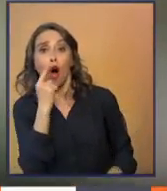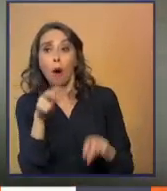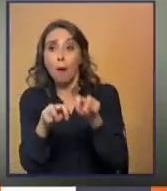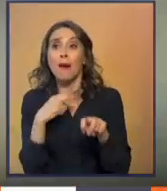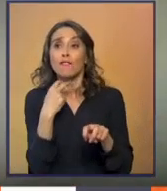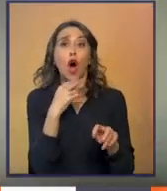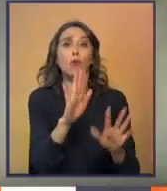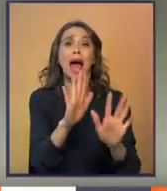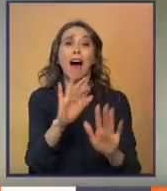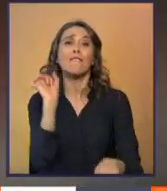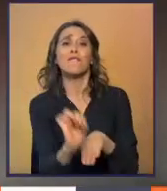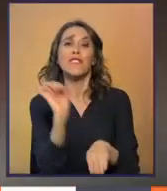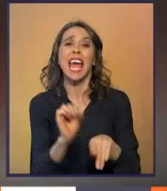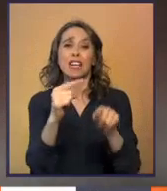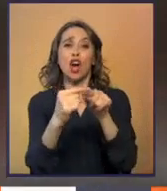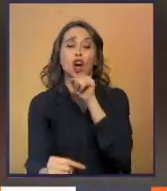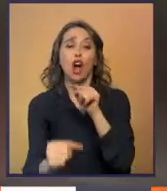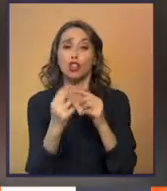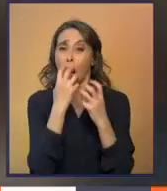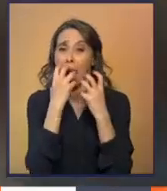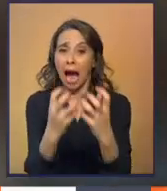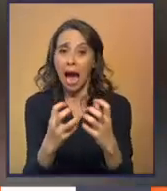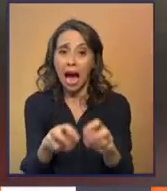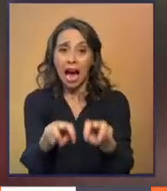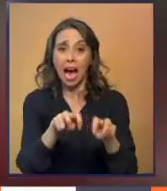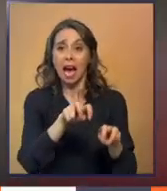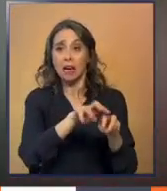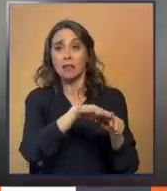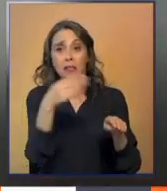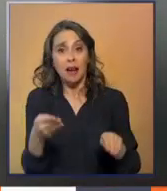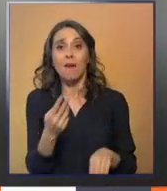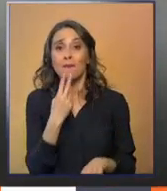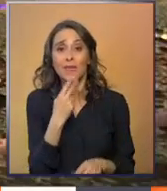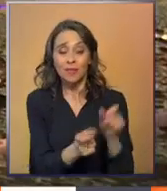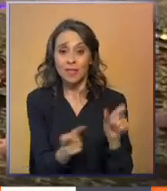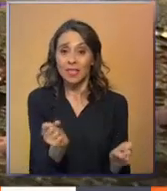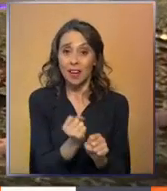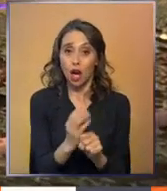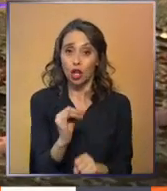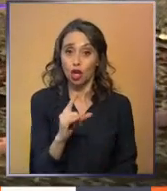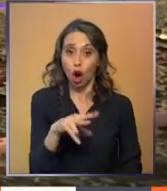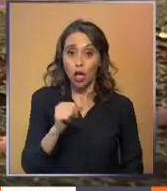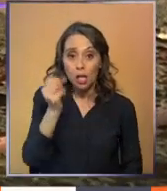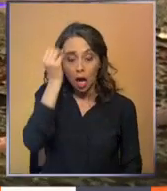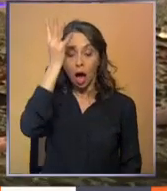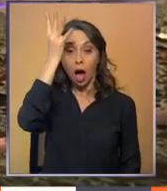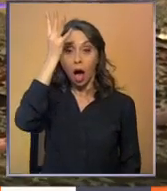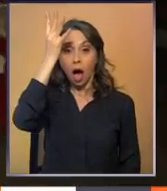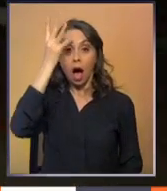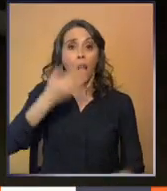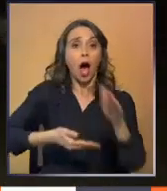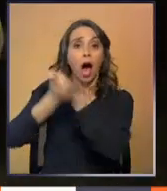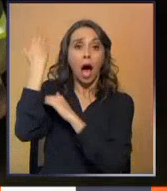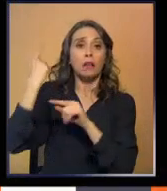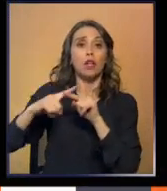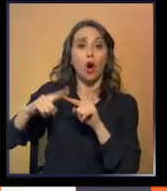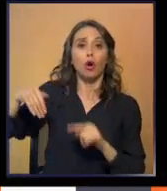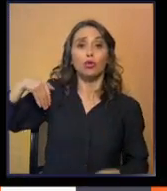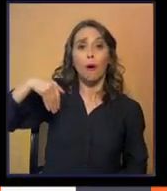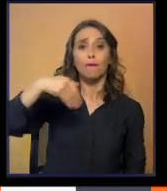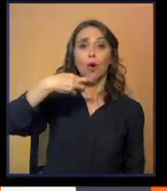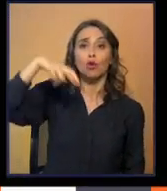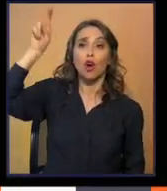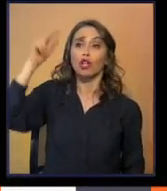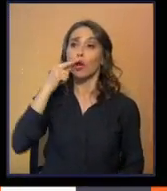¡Se cortaron los frenos, mierda! Lo vivido por los trabajadores en Colina rememora la experiencia de otro bus en el norte.